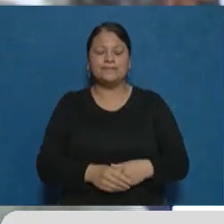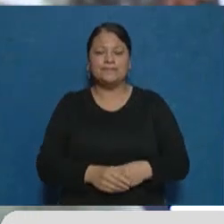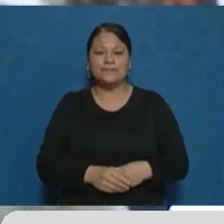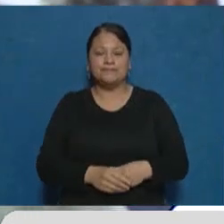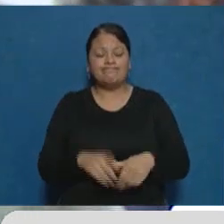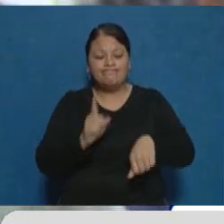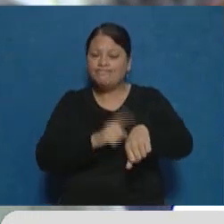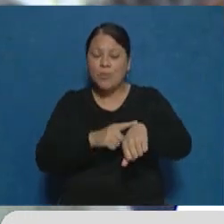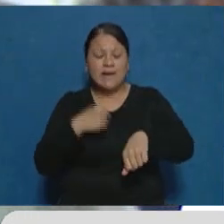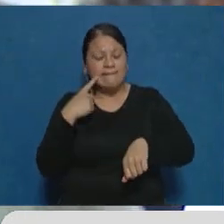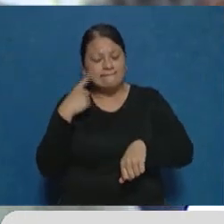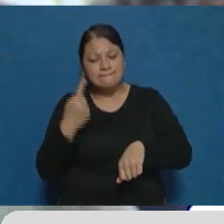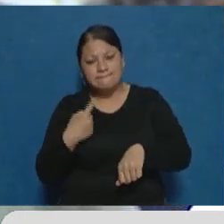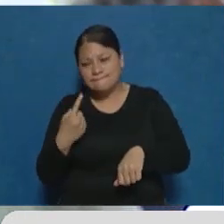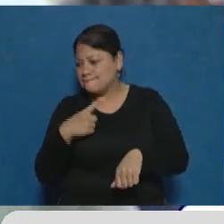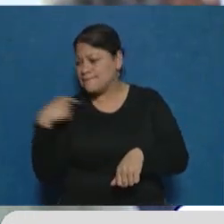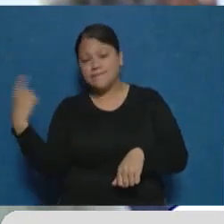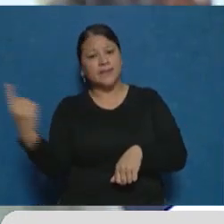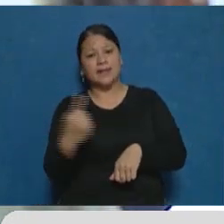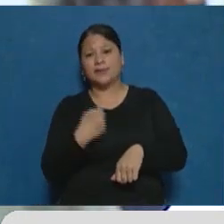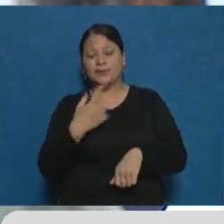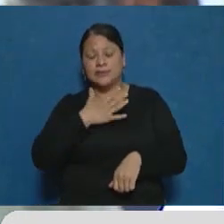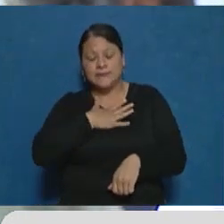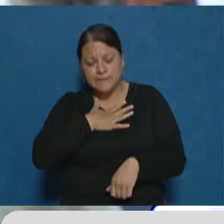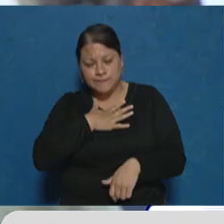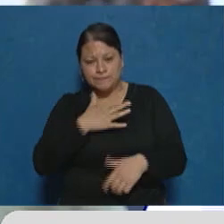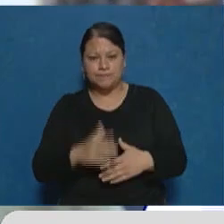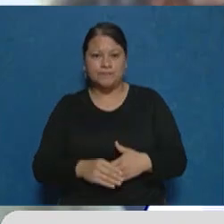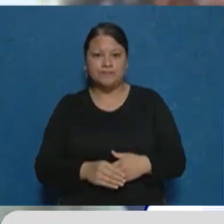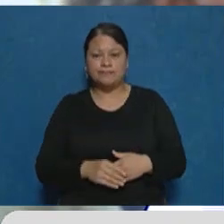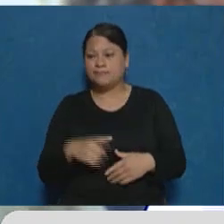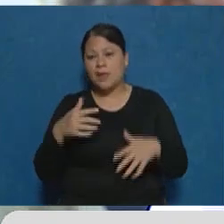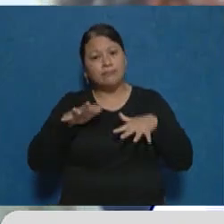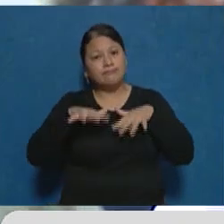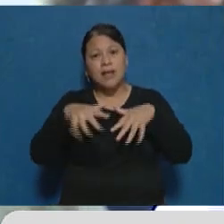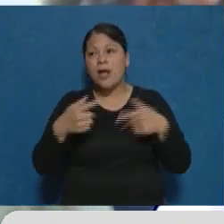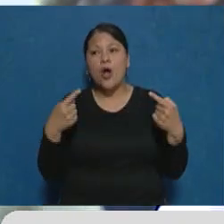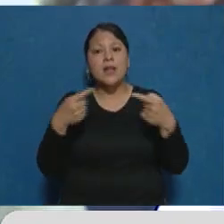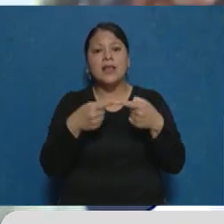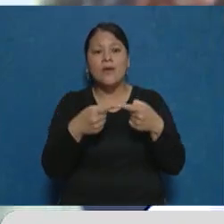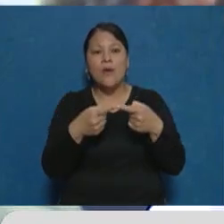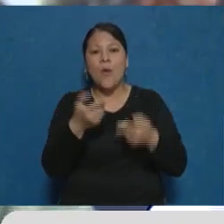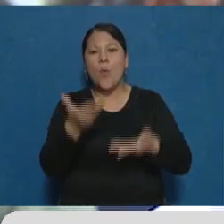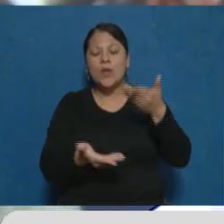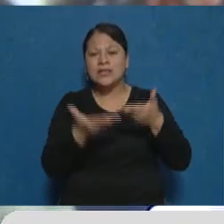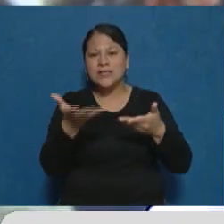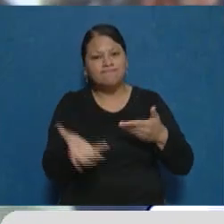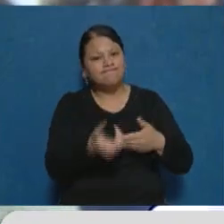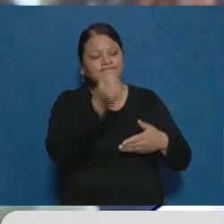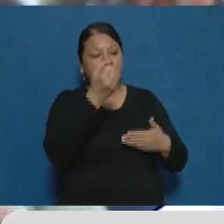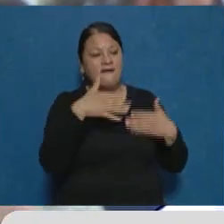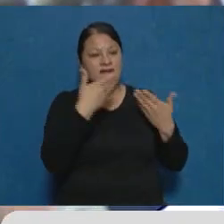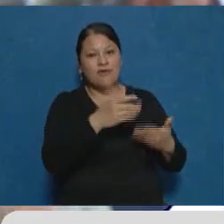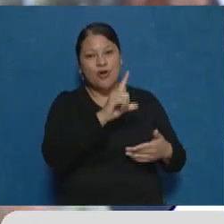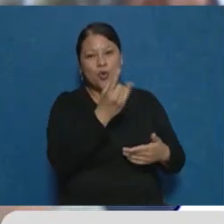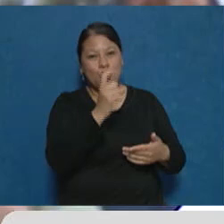momento sumamente triste para todos nosotros. Venimos a marchar por justicia por Luciano. ¿Por